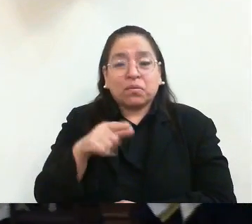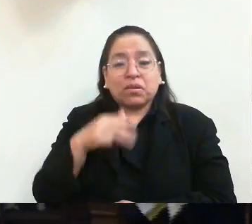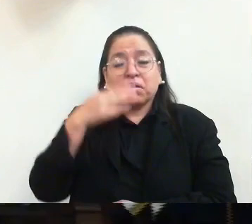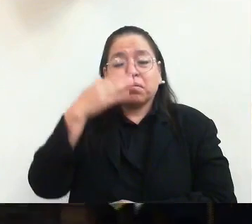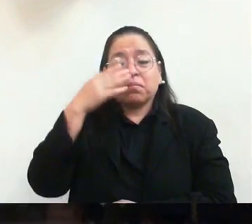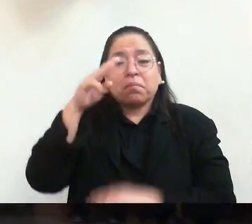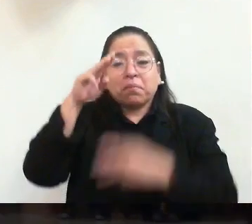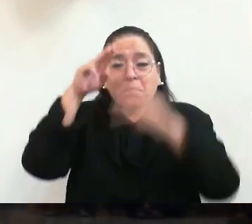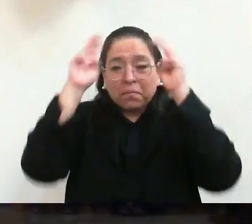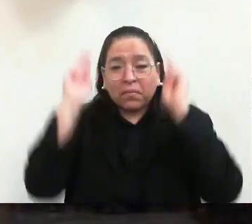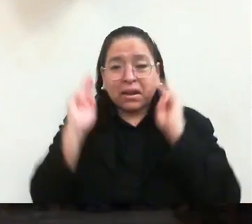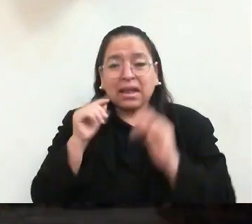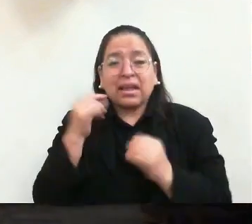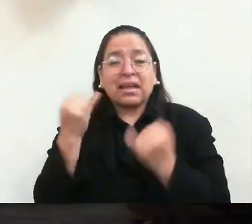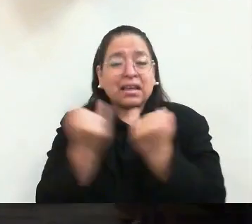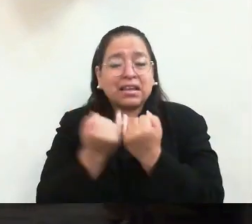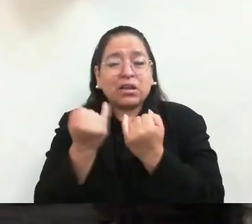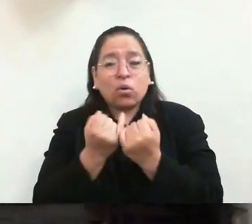apedreada